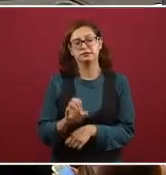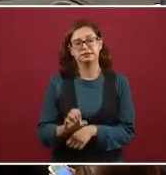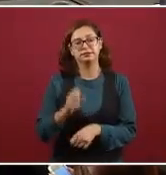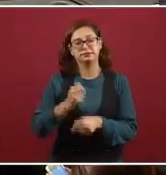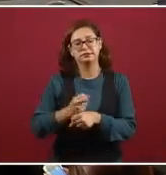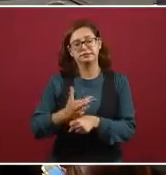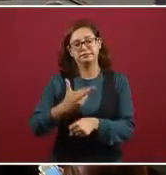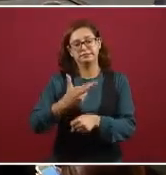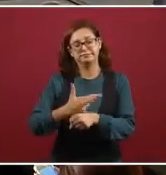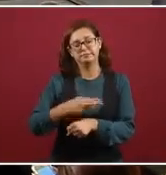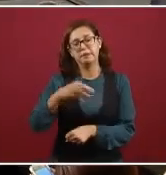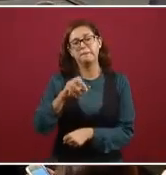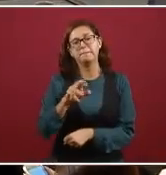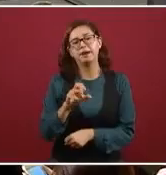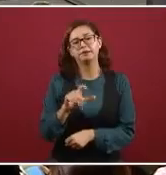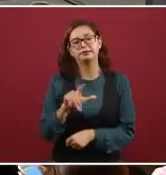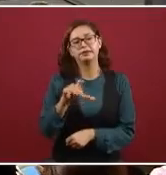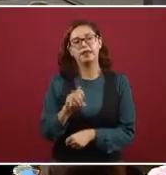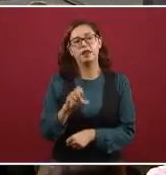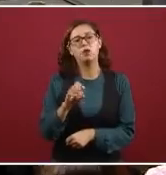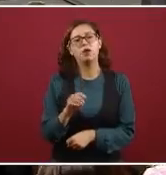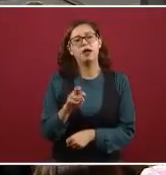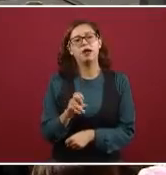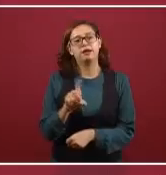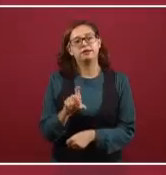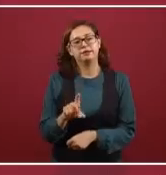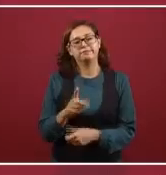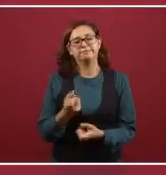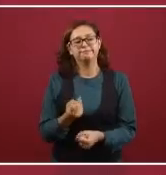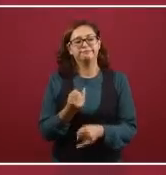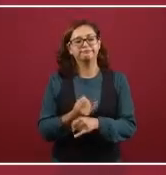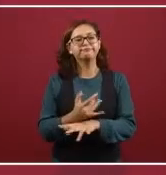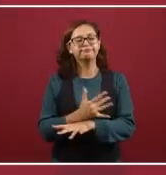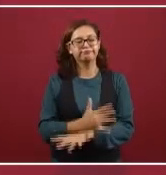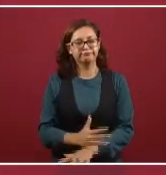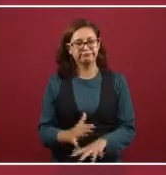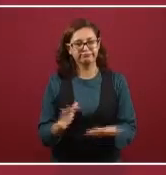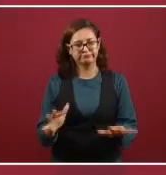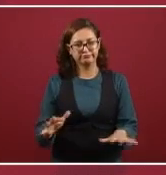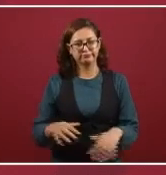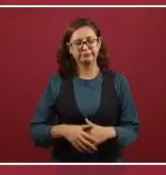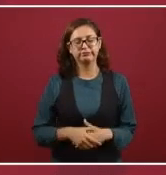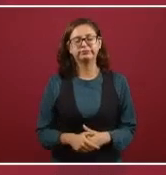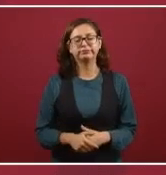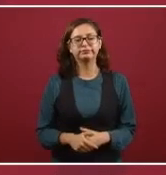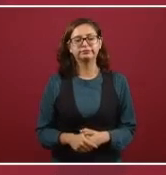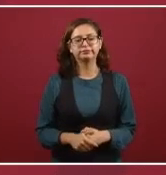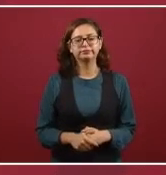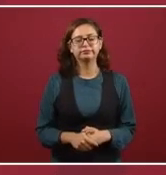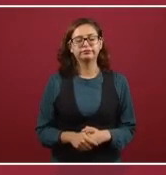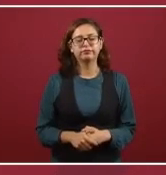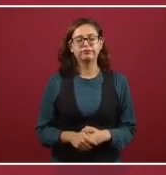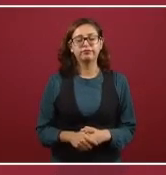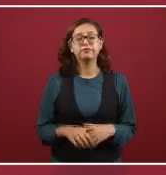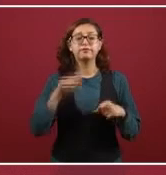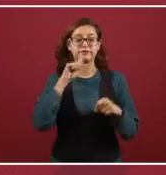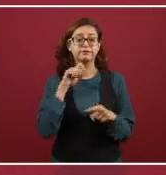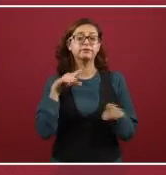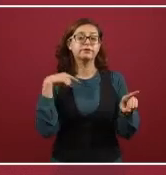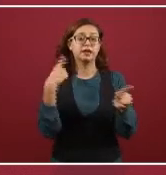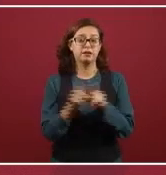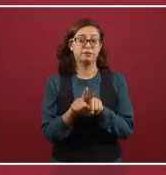Exteriores, y también vamos a informar sobre la próxima subasta